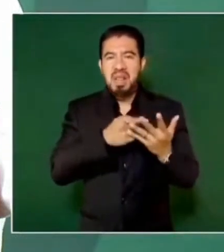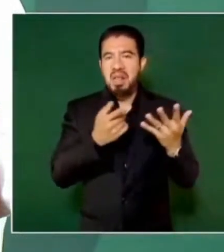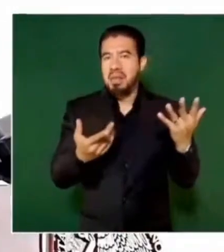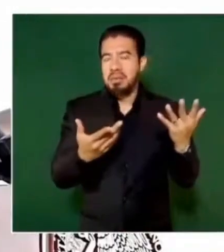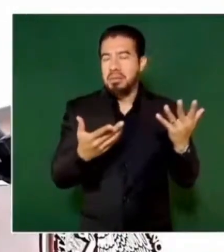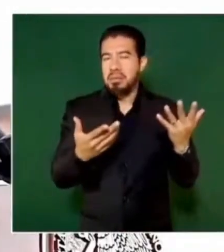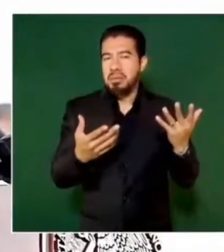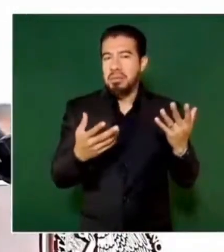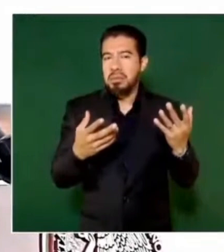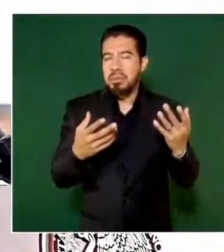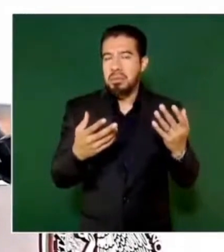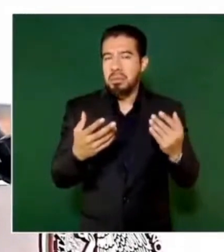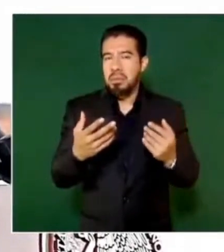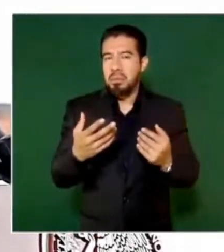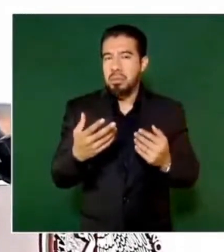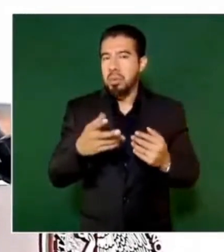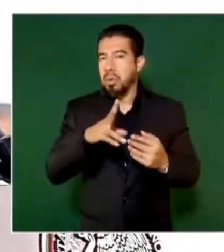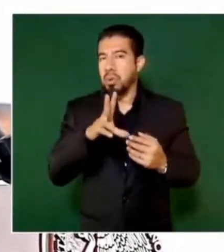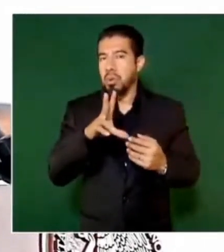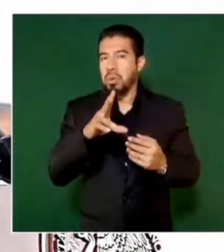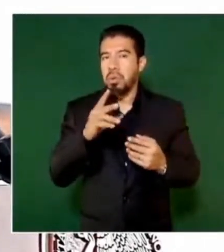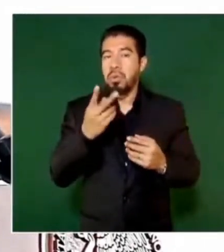funciona.